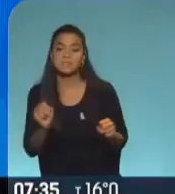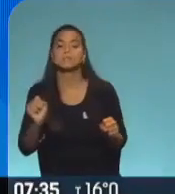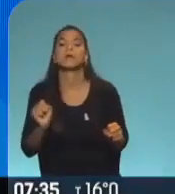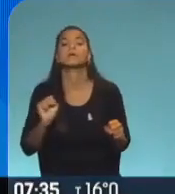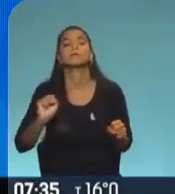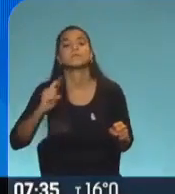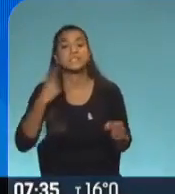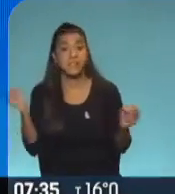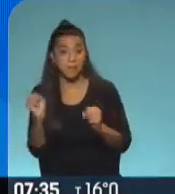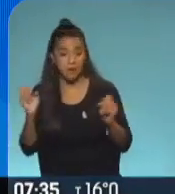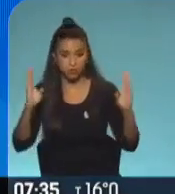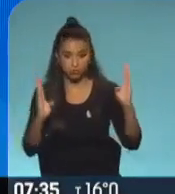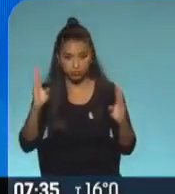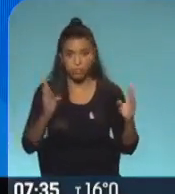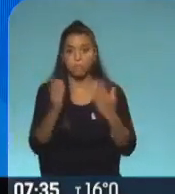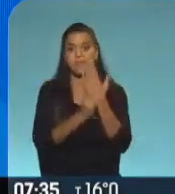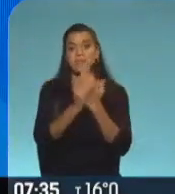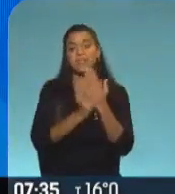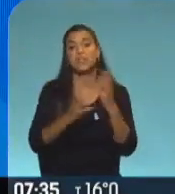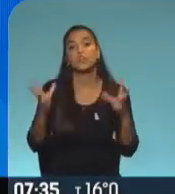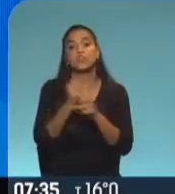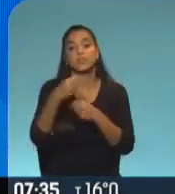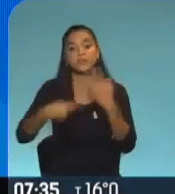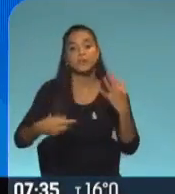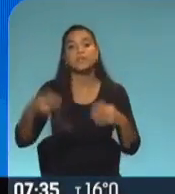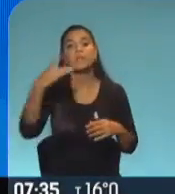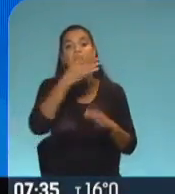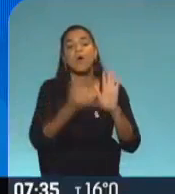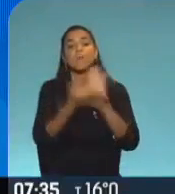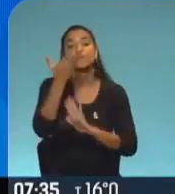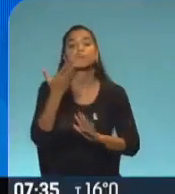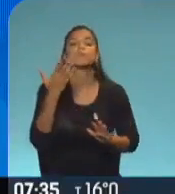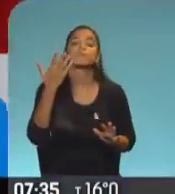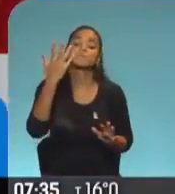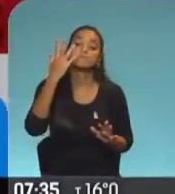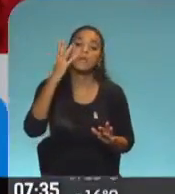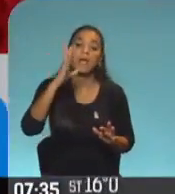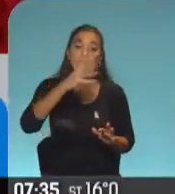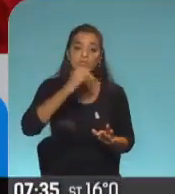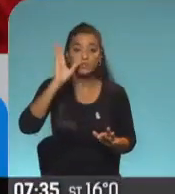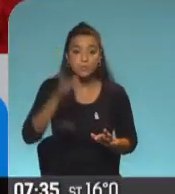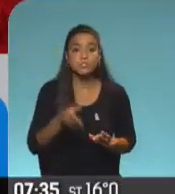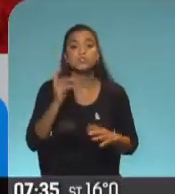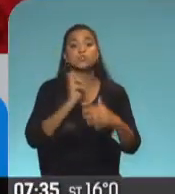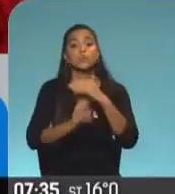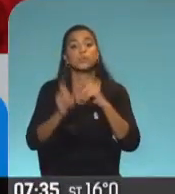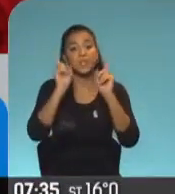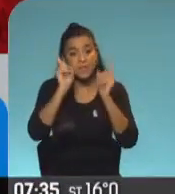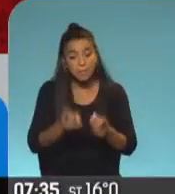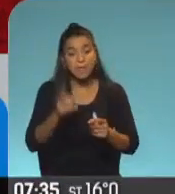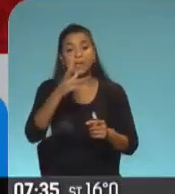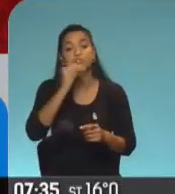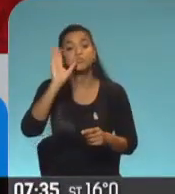del Ministerio de Transporte. El tren aumentó un 14%, la cantidad de pasajeros, el subte también un